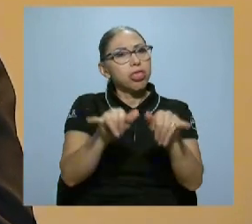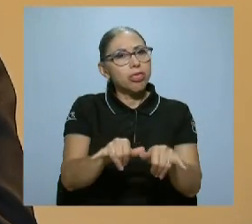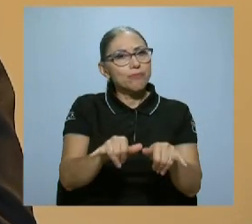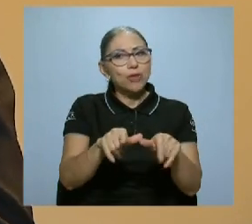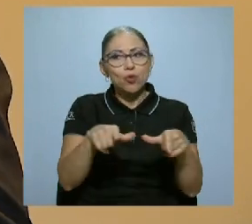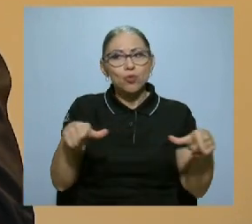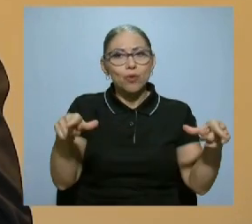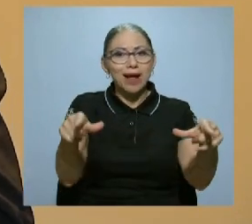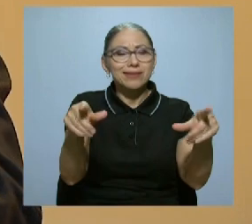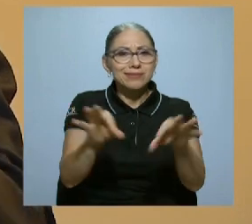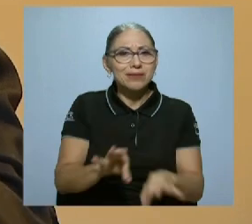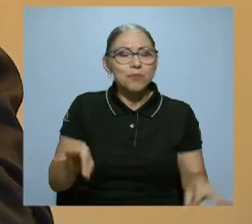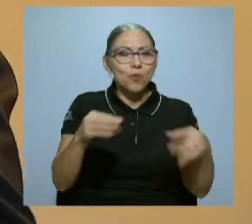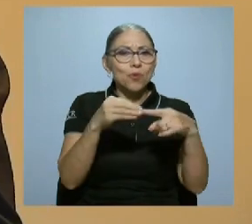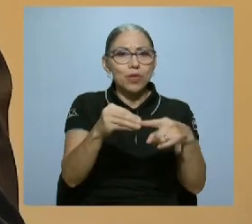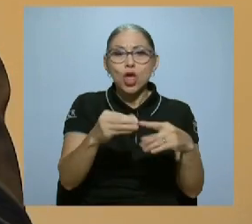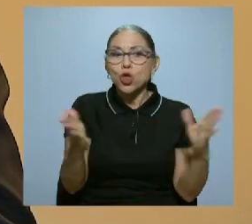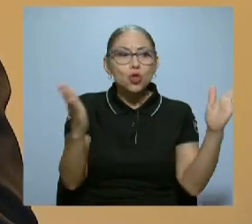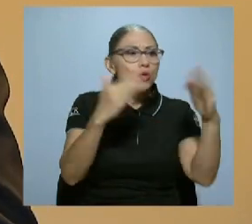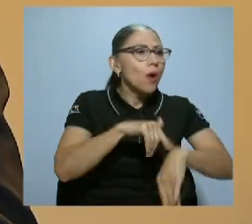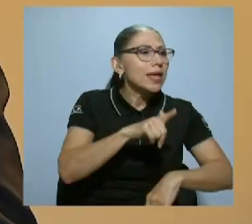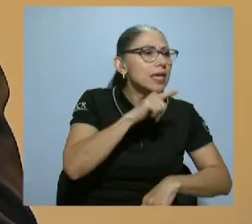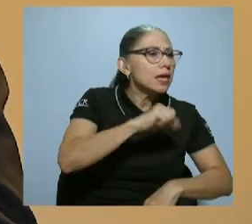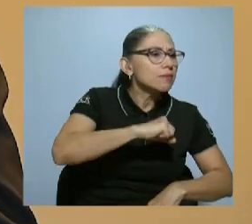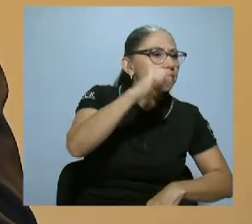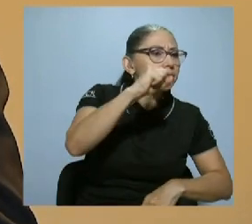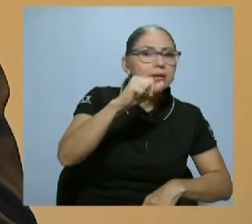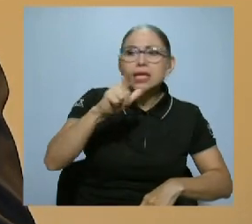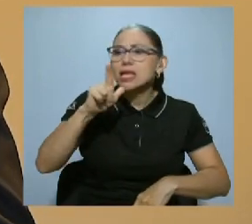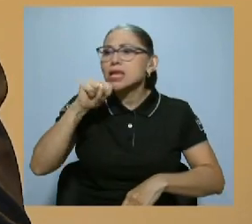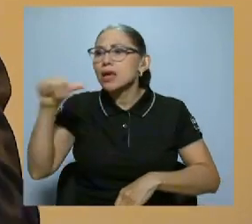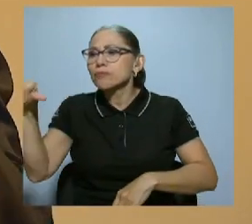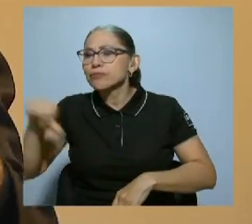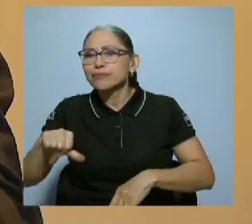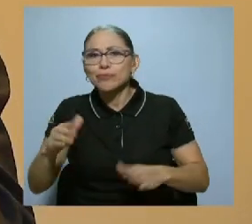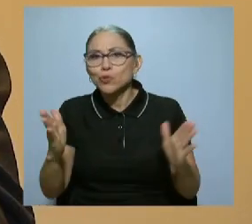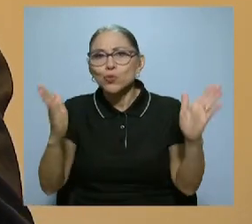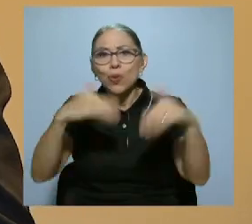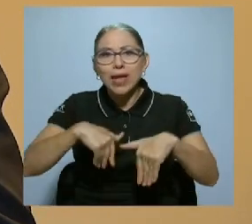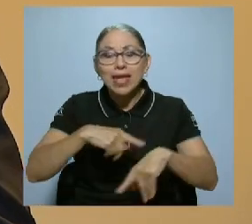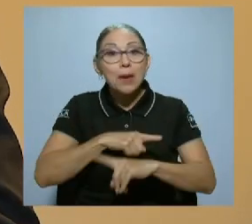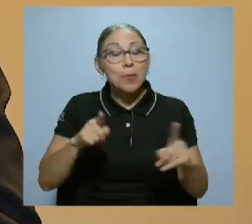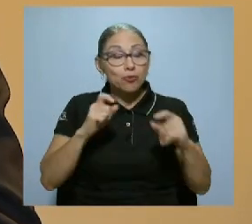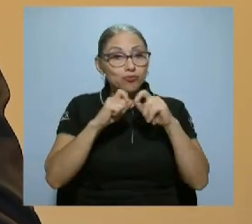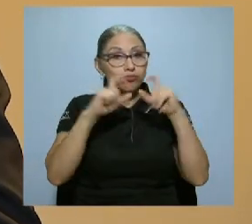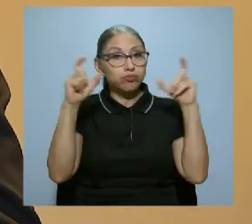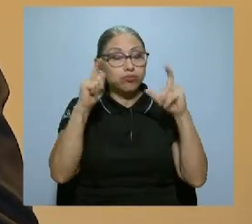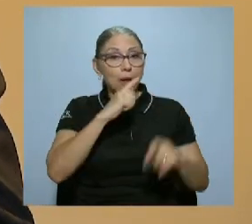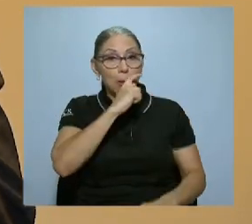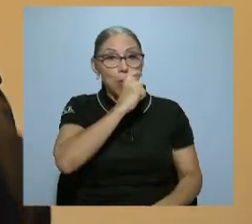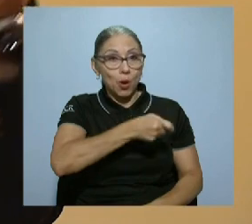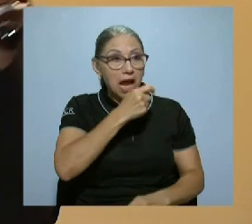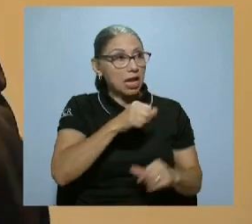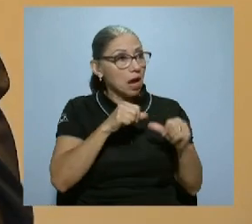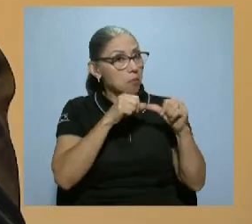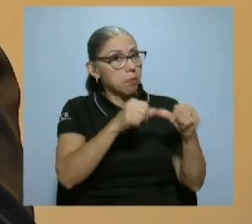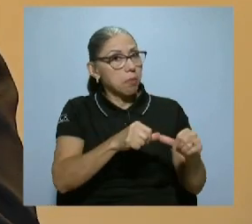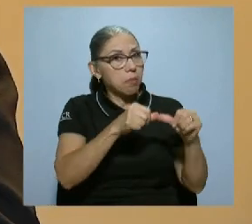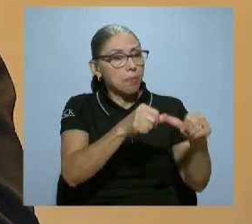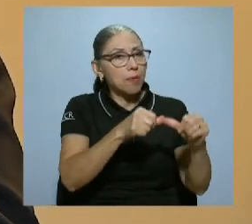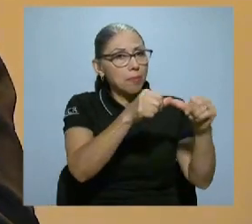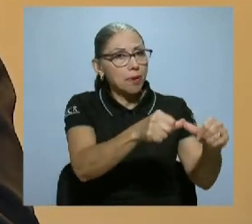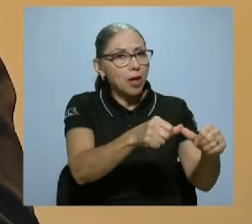habido realmente un vencido o un vencedor. Lo sorprendente es que Ucrania más bien se haya sostenido contra un país que